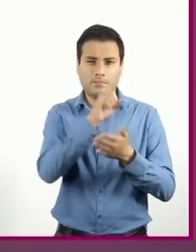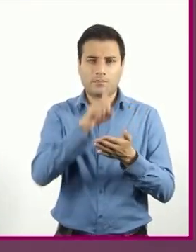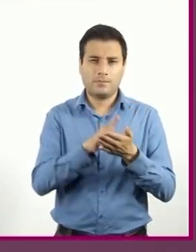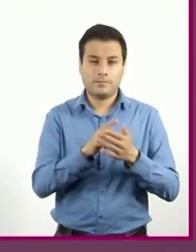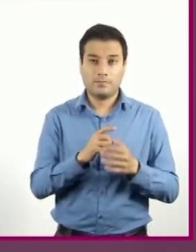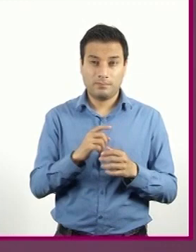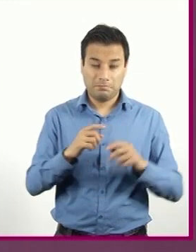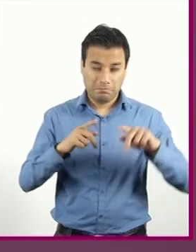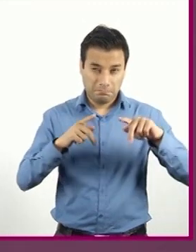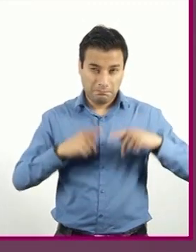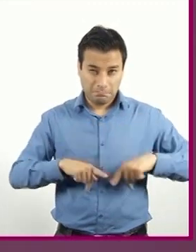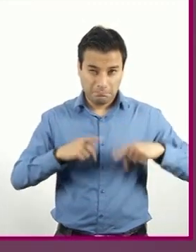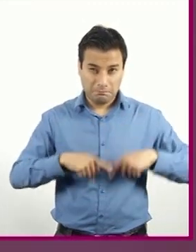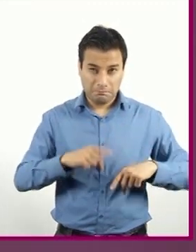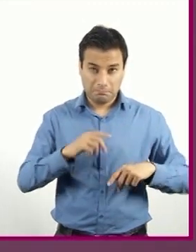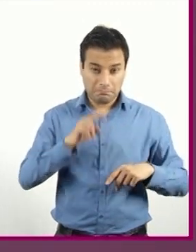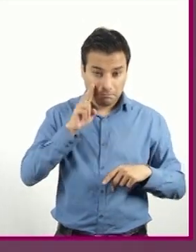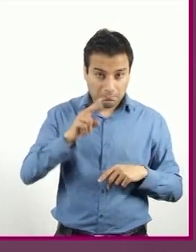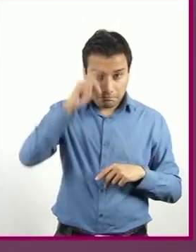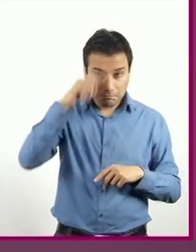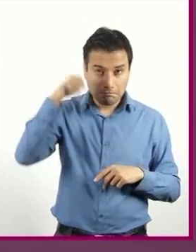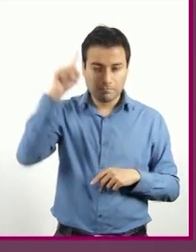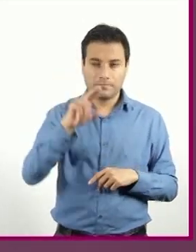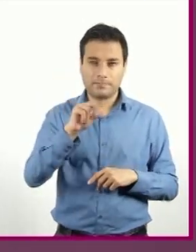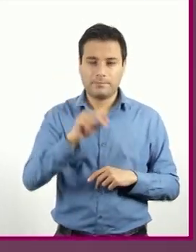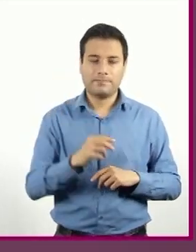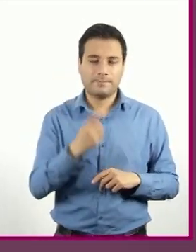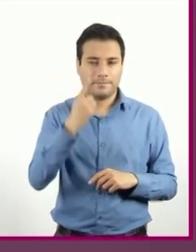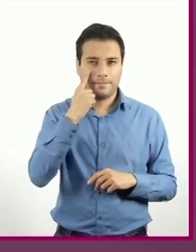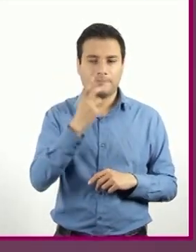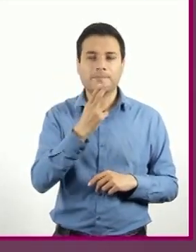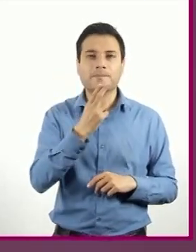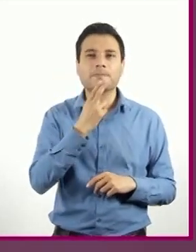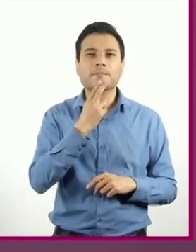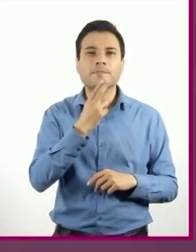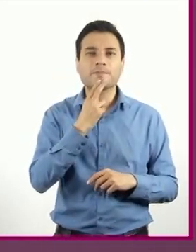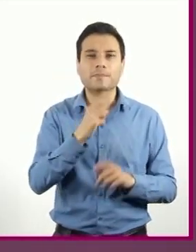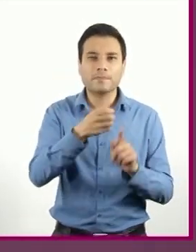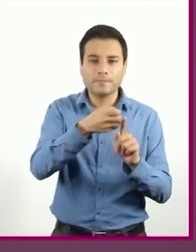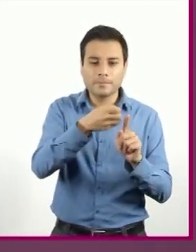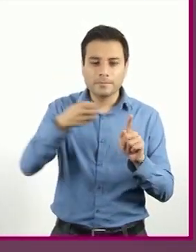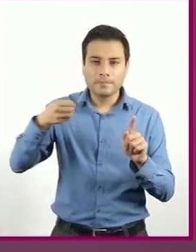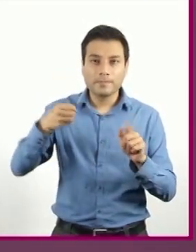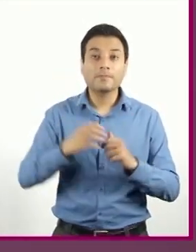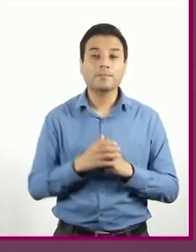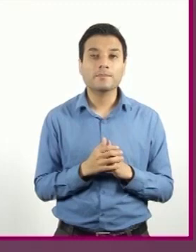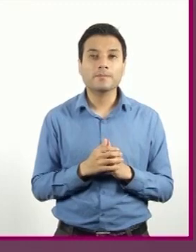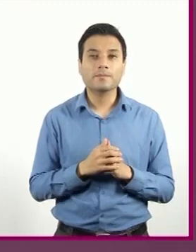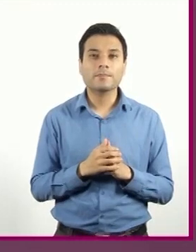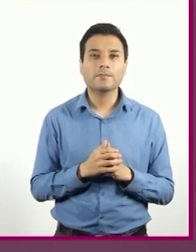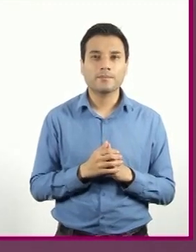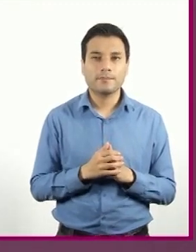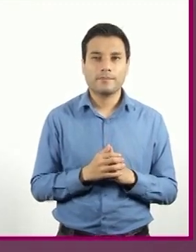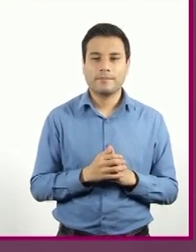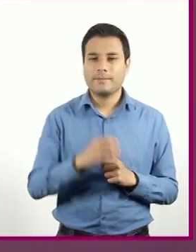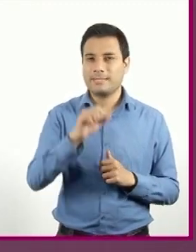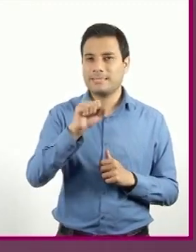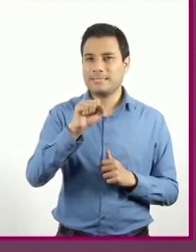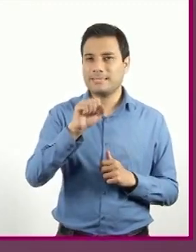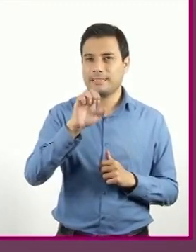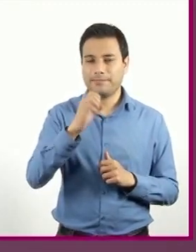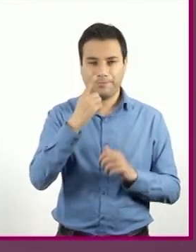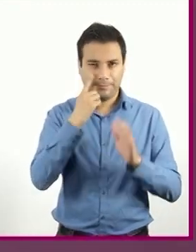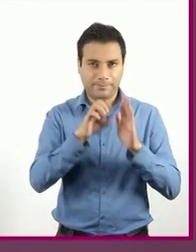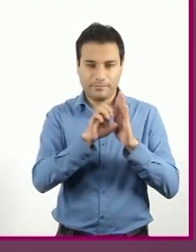tan evidente. Para ello, empleamos una construcción con C.